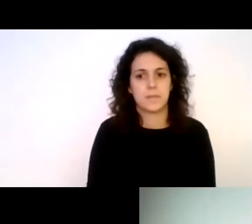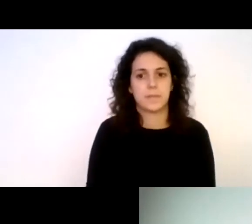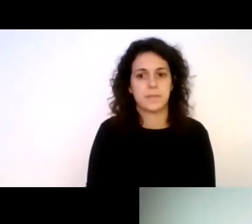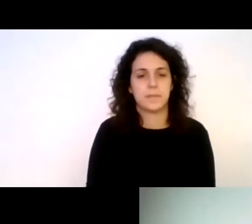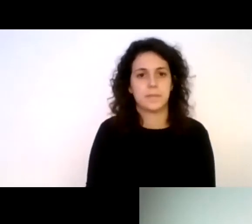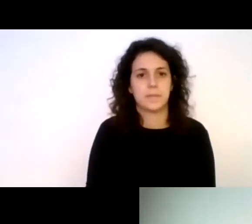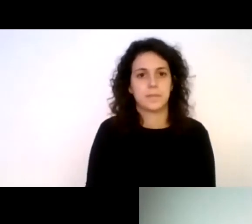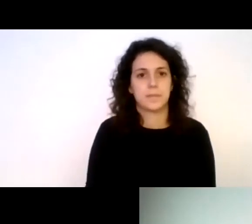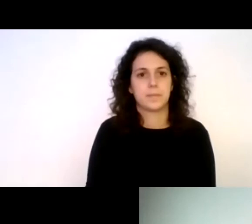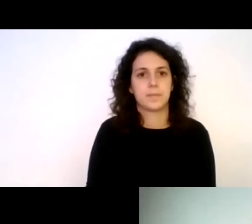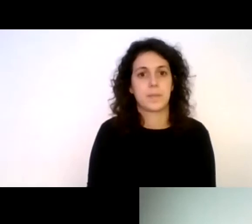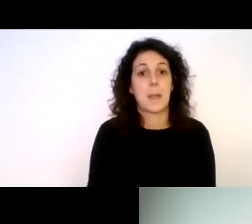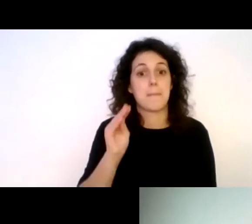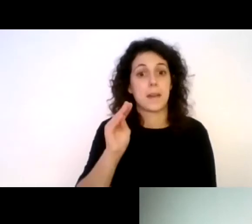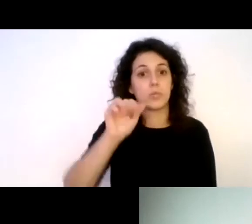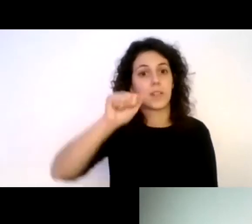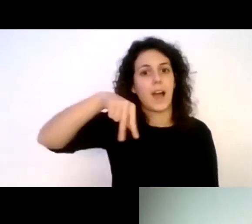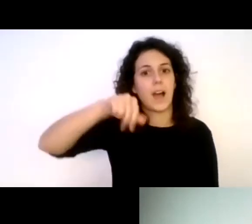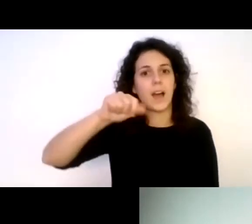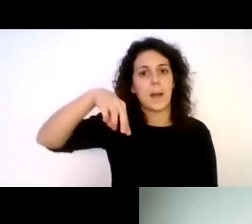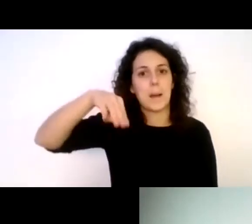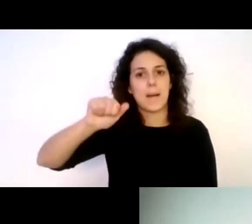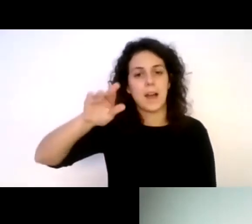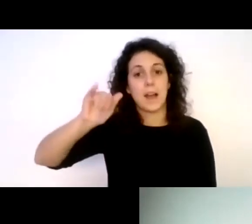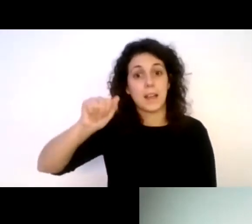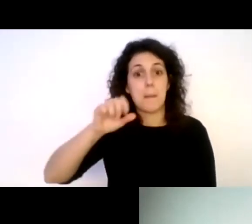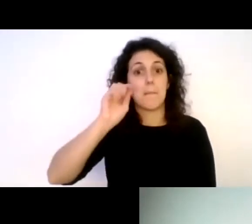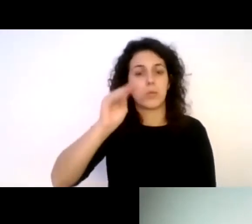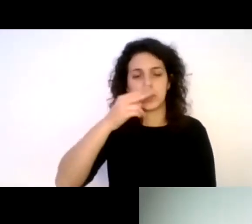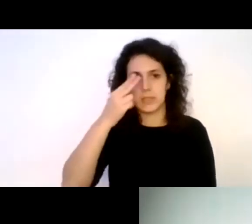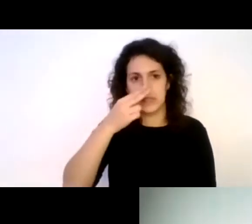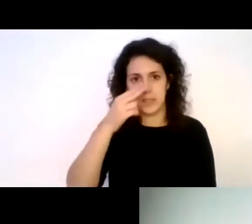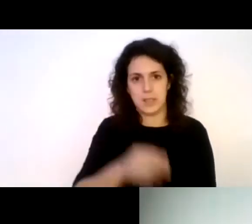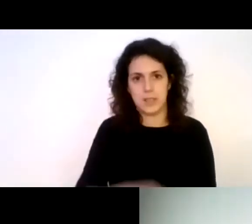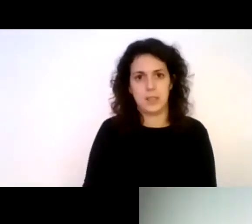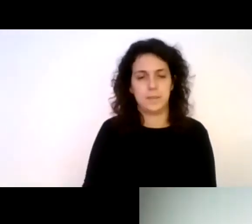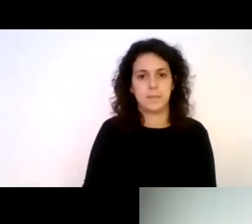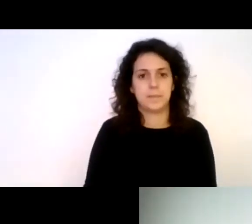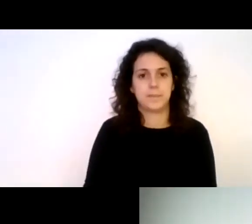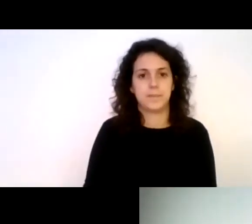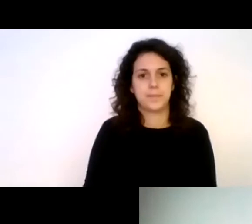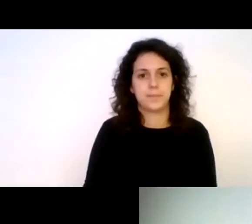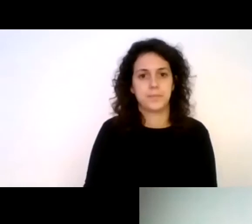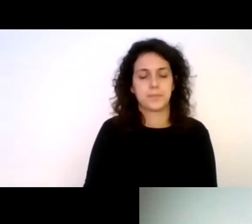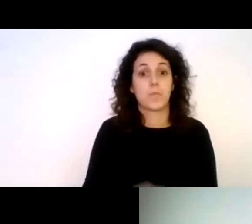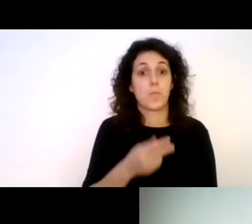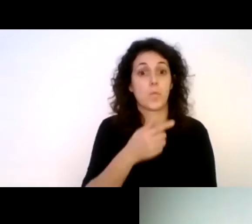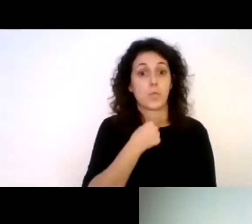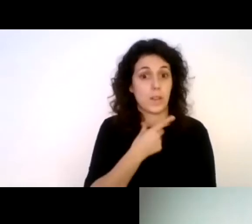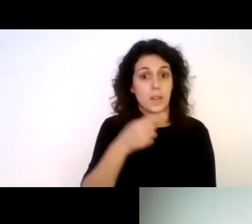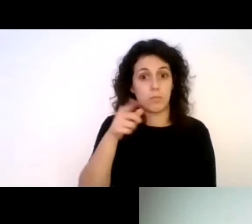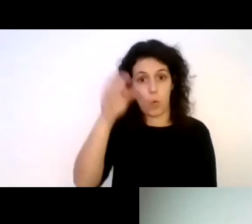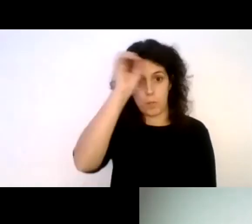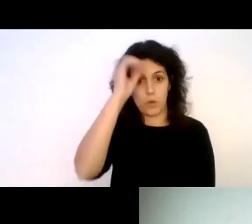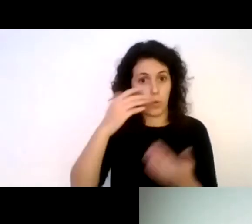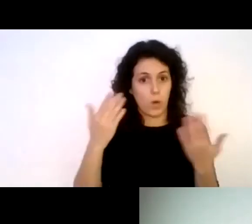Y una pregunta para Ana María. Una pregunta interesante. Y me gustaría saber qué piensa.